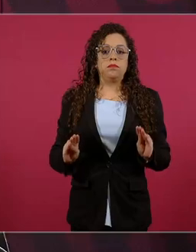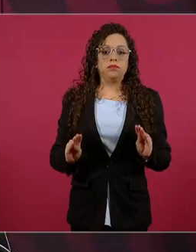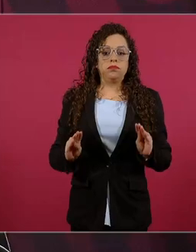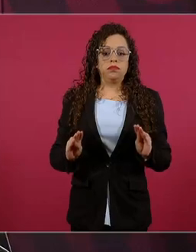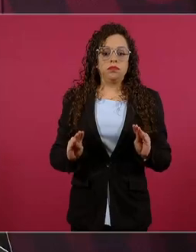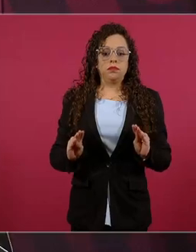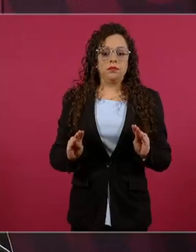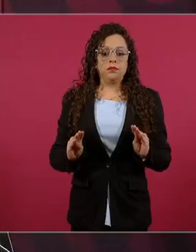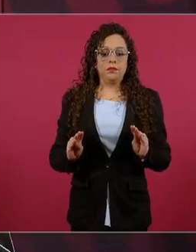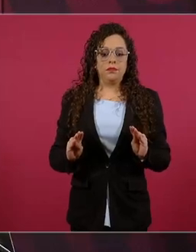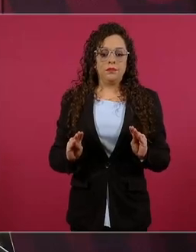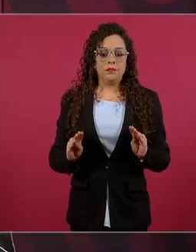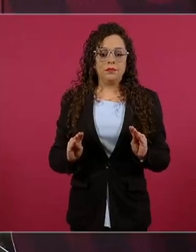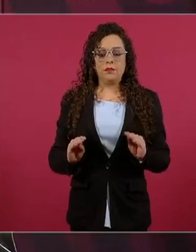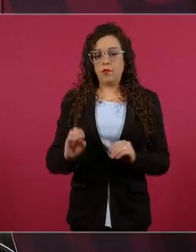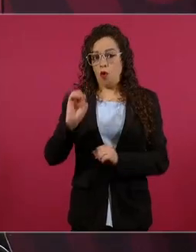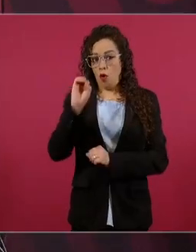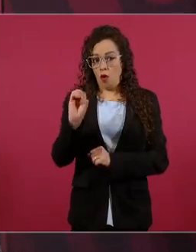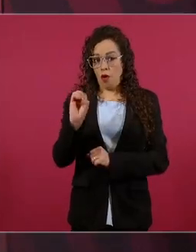Hablando